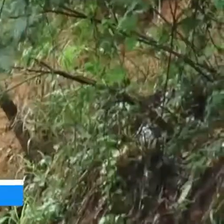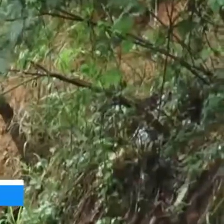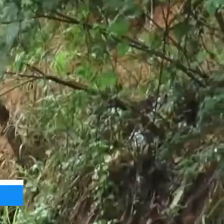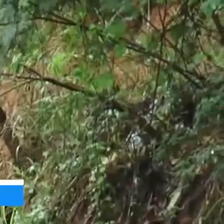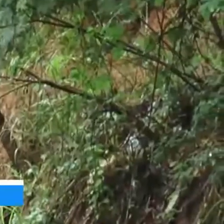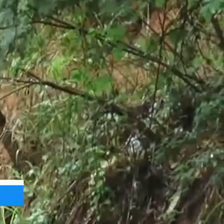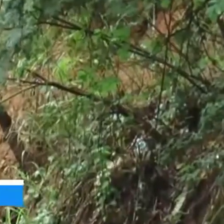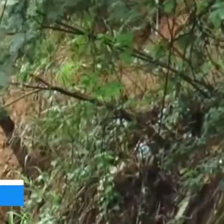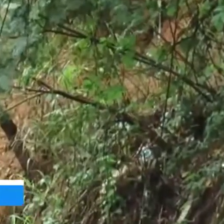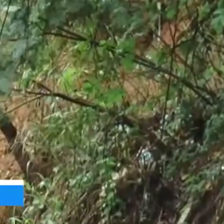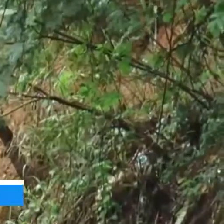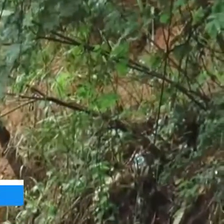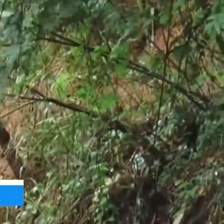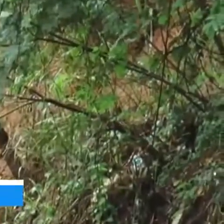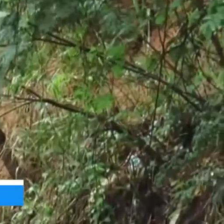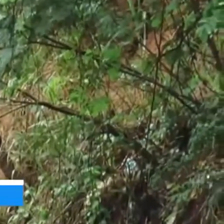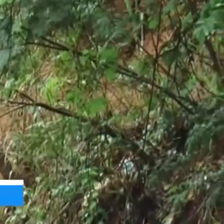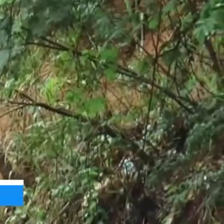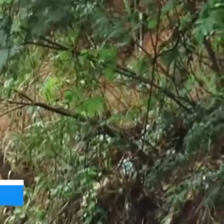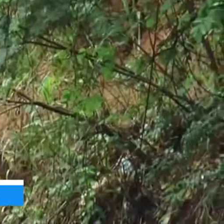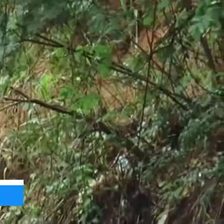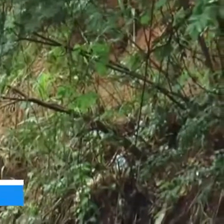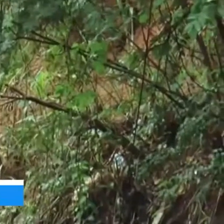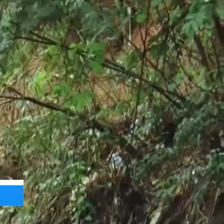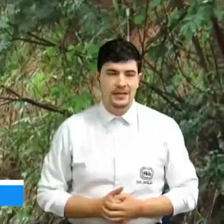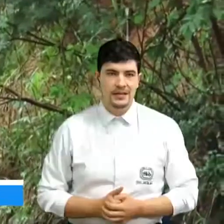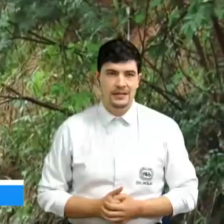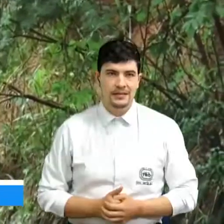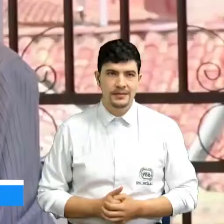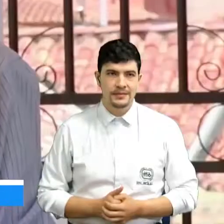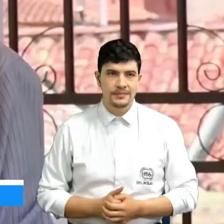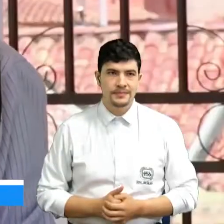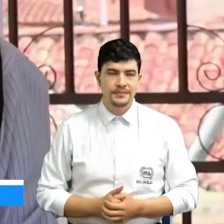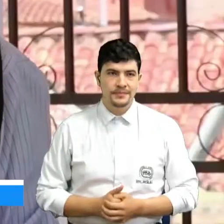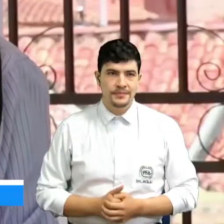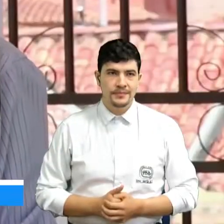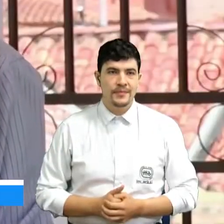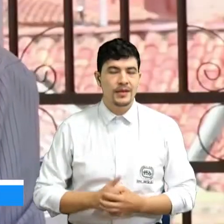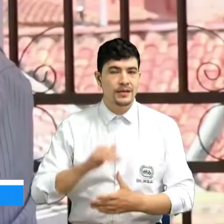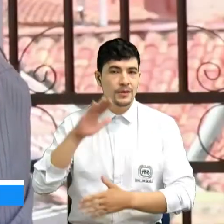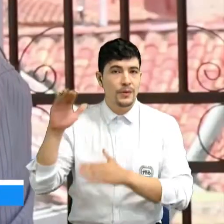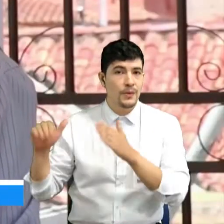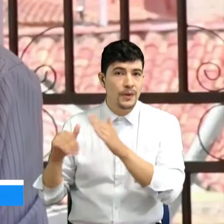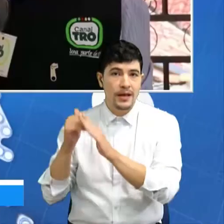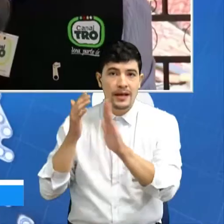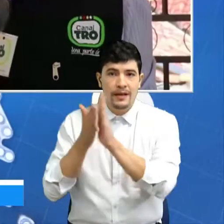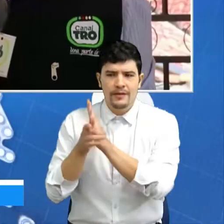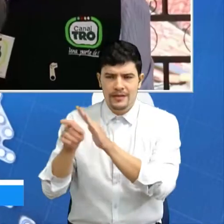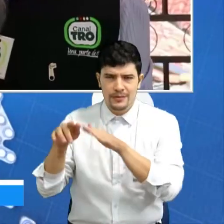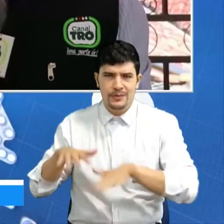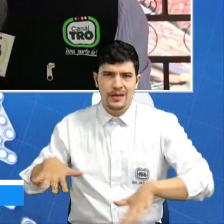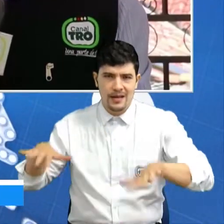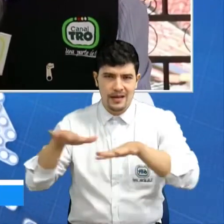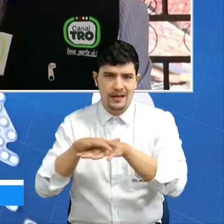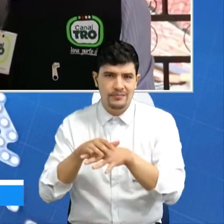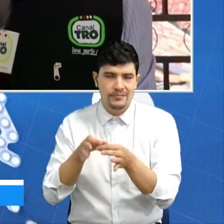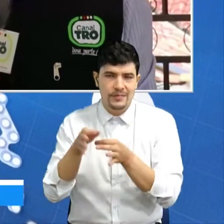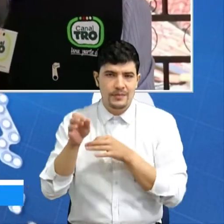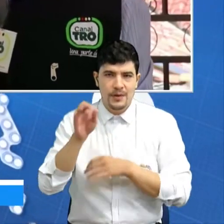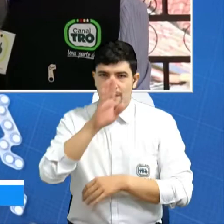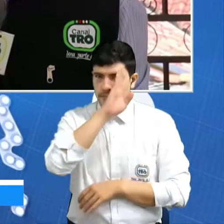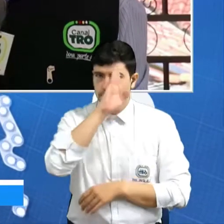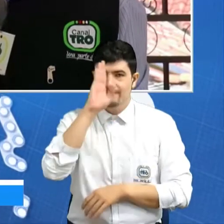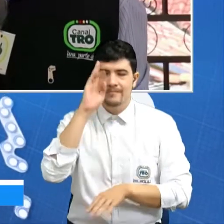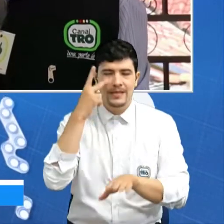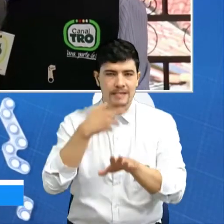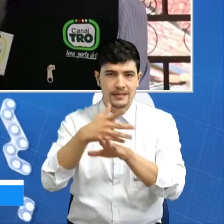situaciones o hechos que lamentar posteriormente. Esta es toda la información por el momento desde la provincia de Guanentá. Continúen, compañeros, con